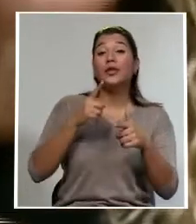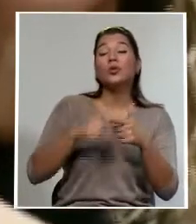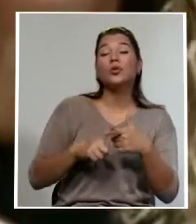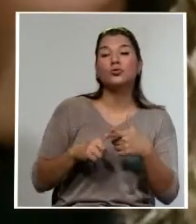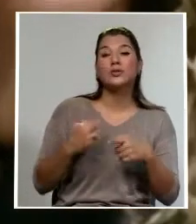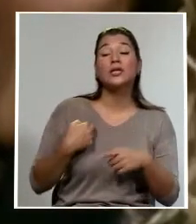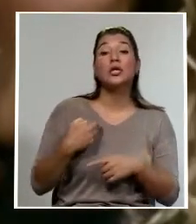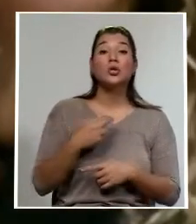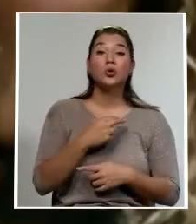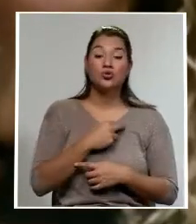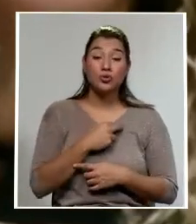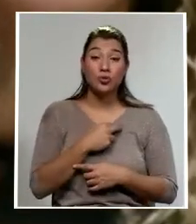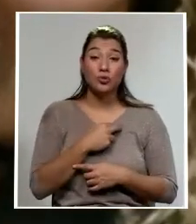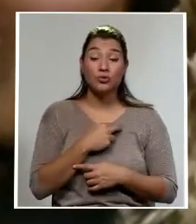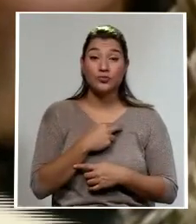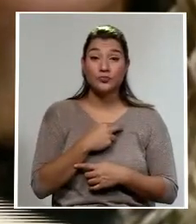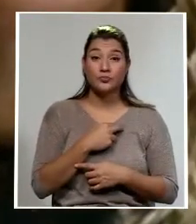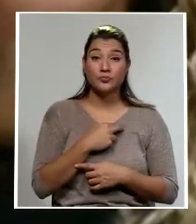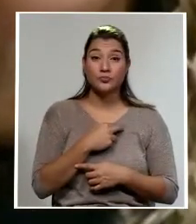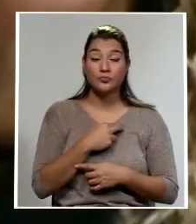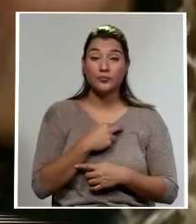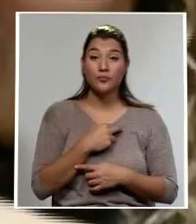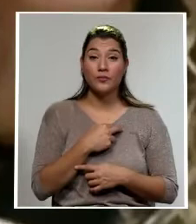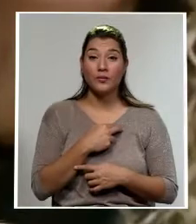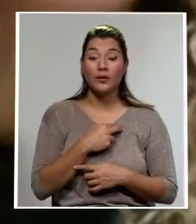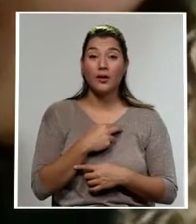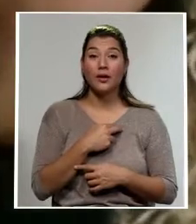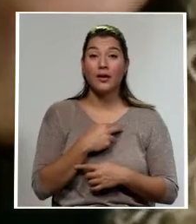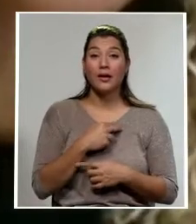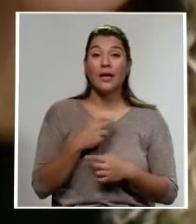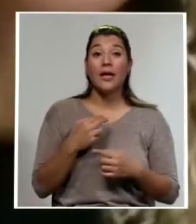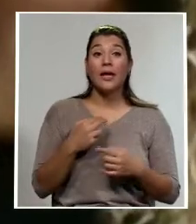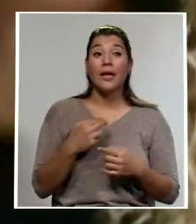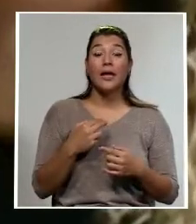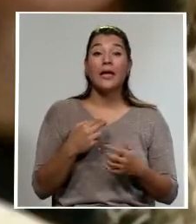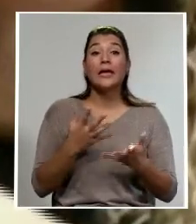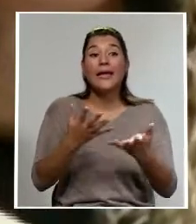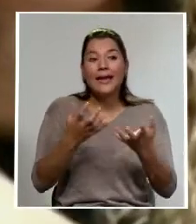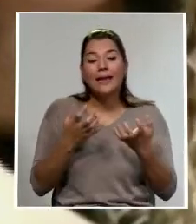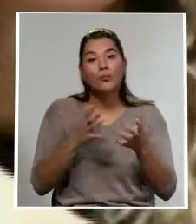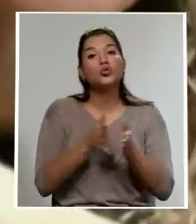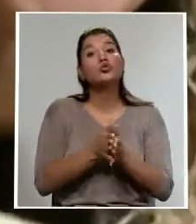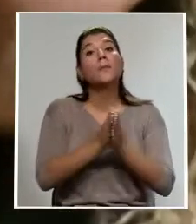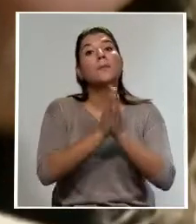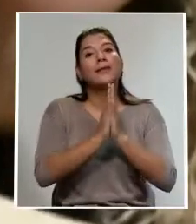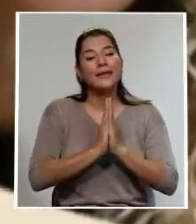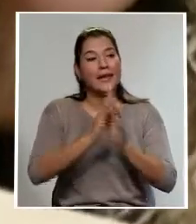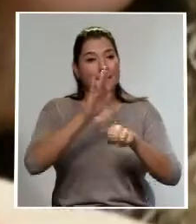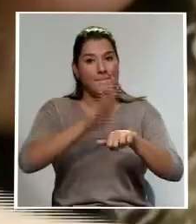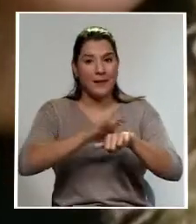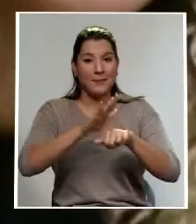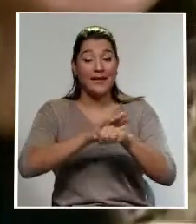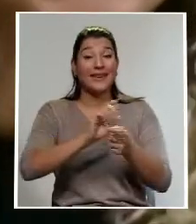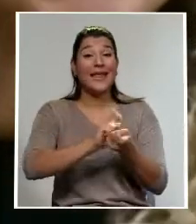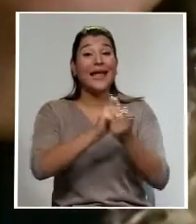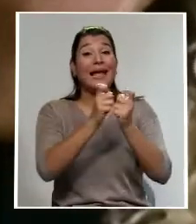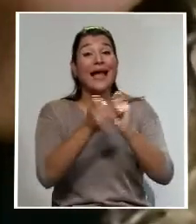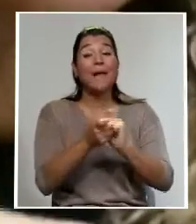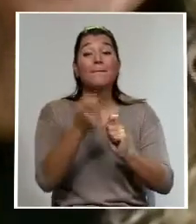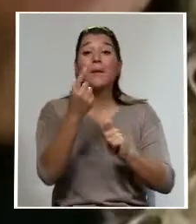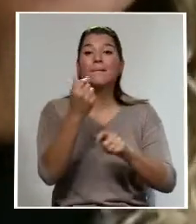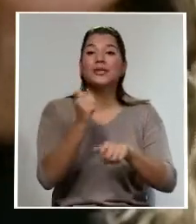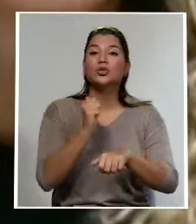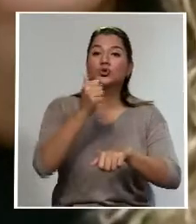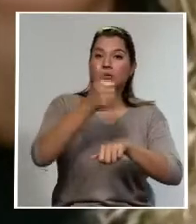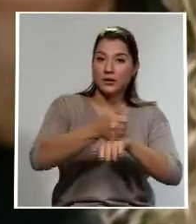el instrumento de, o el modelo tarifario a partir del reconocimiento de una serie de servicios